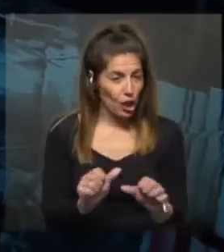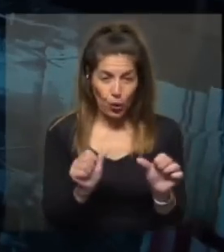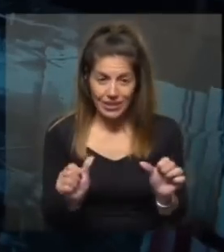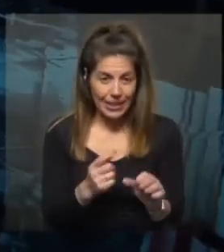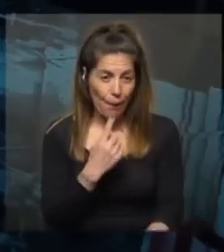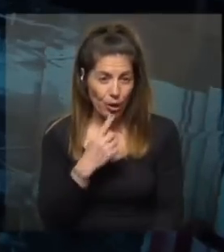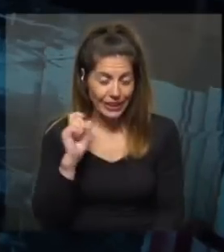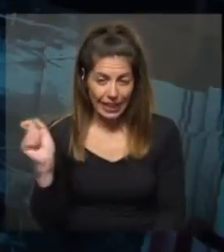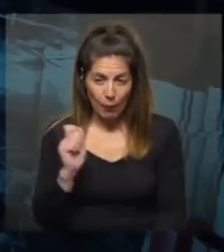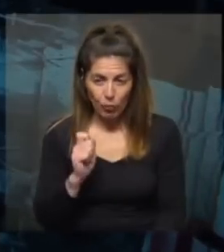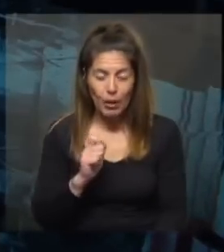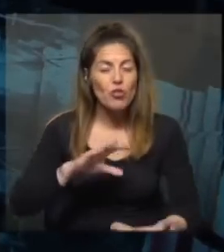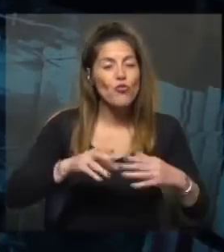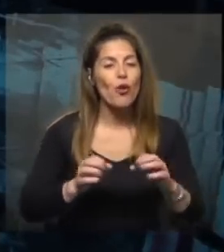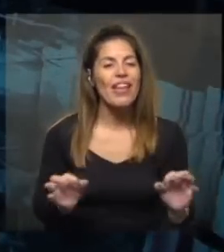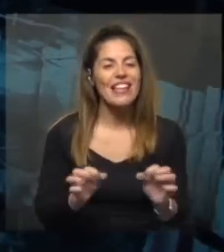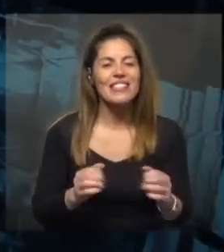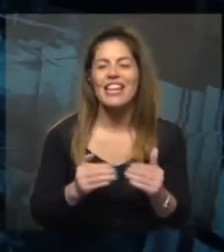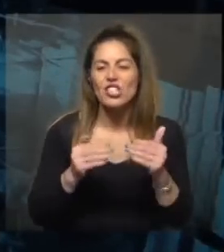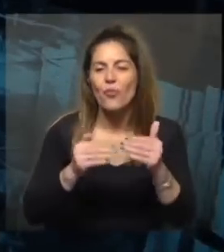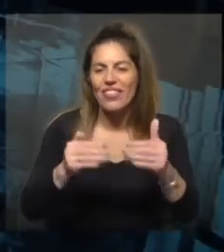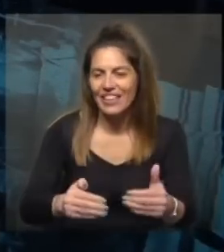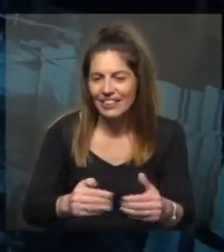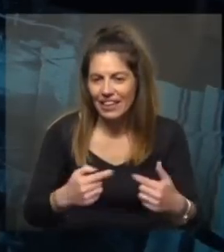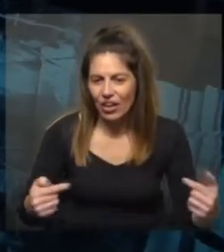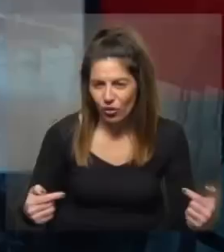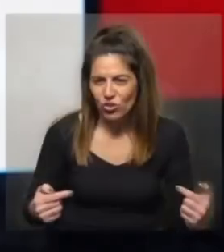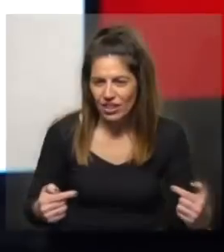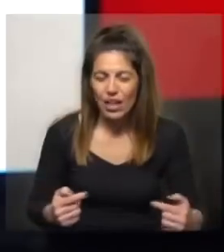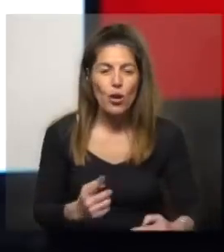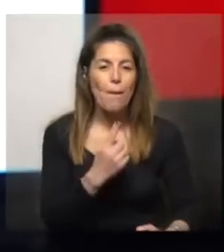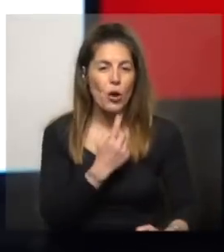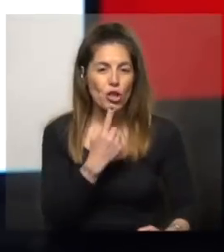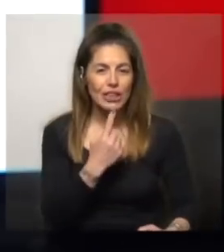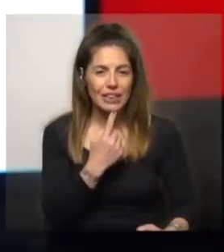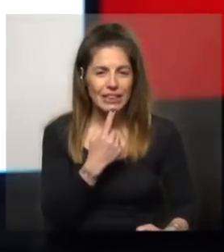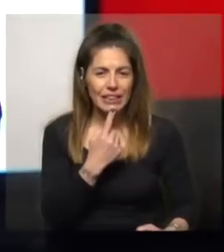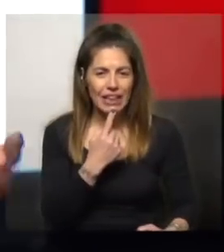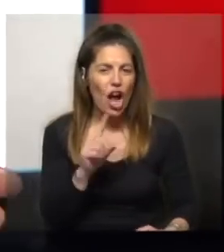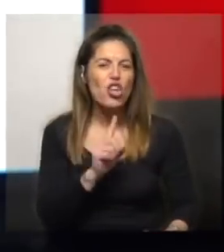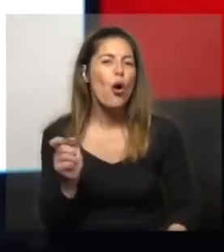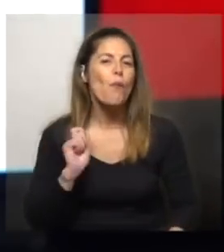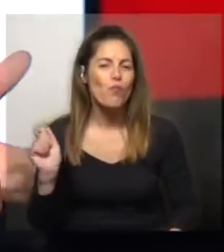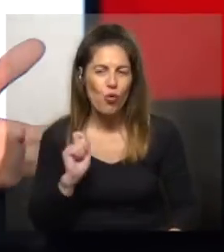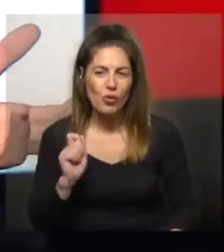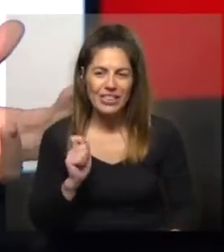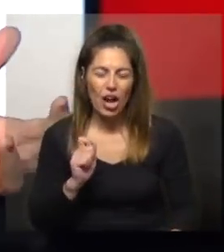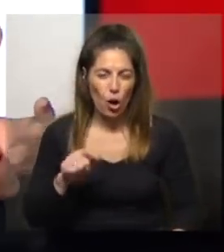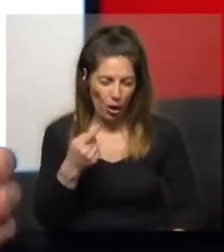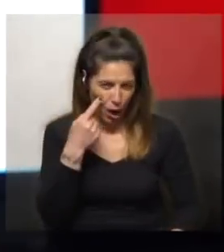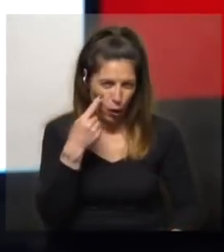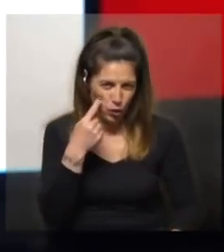su manera de llevar adelante las cosas era quizás este una política no pública como las políticas